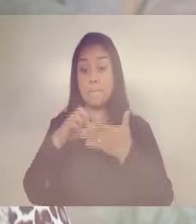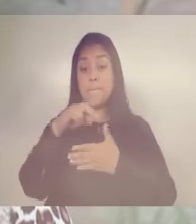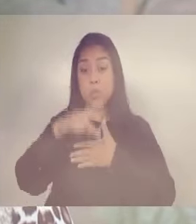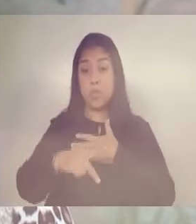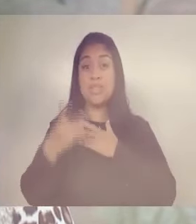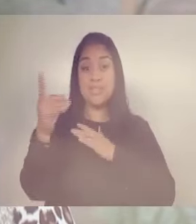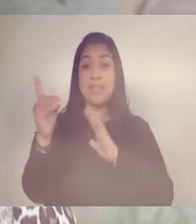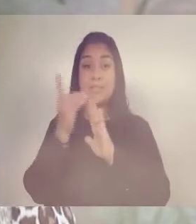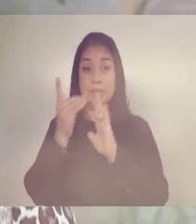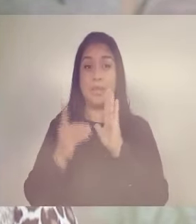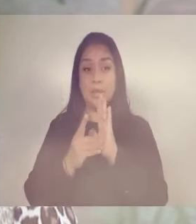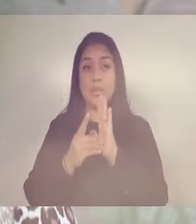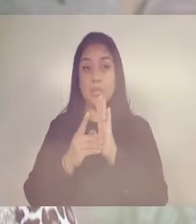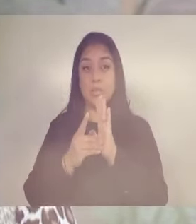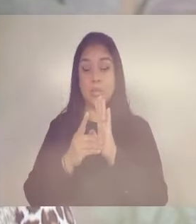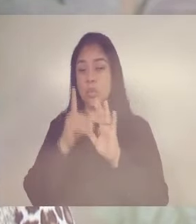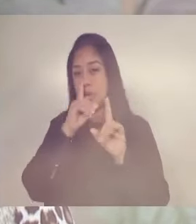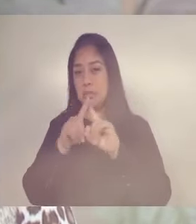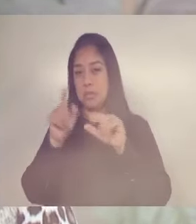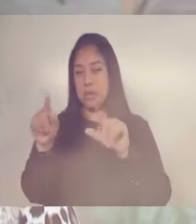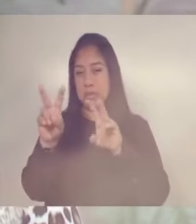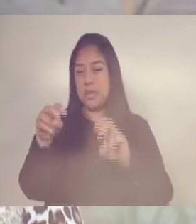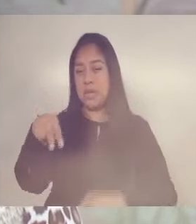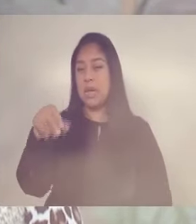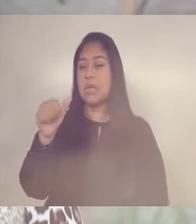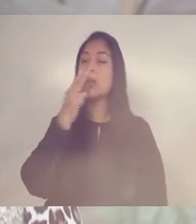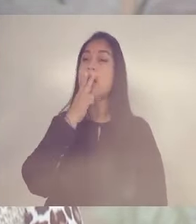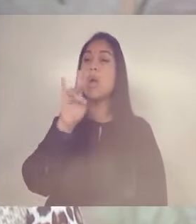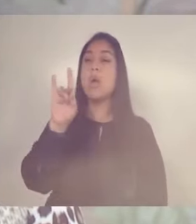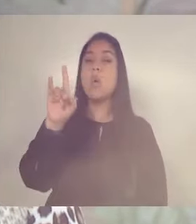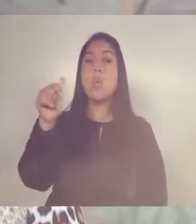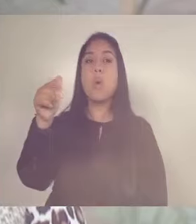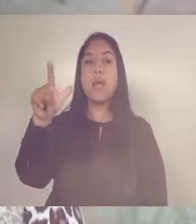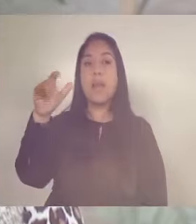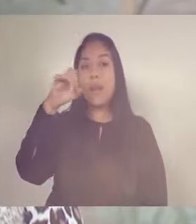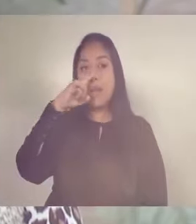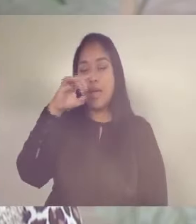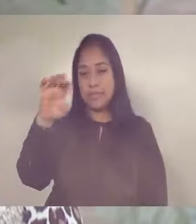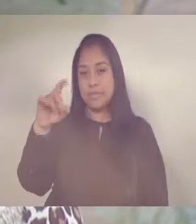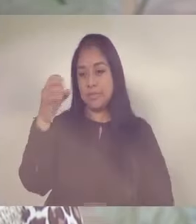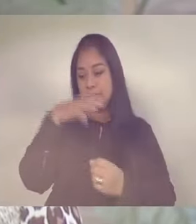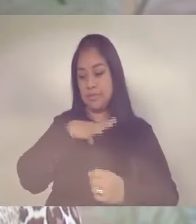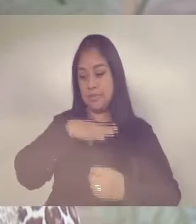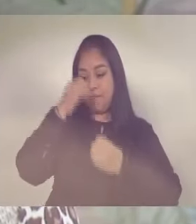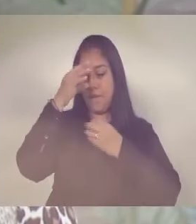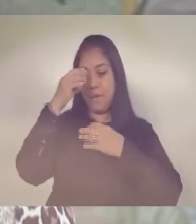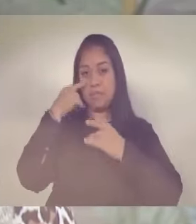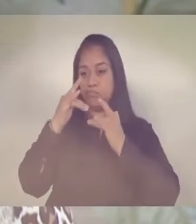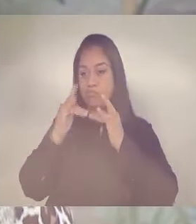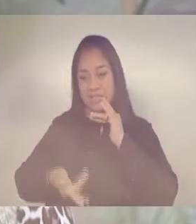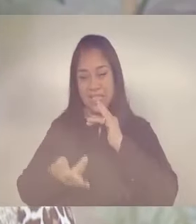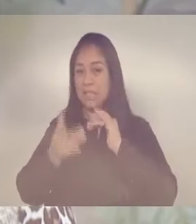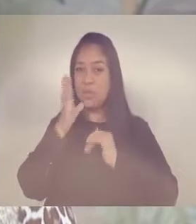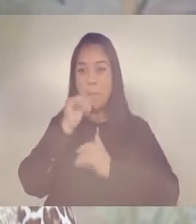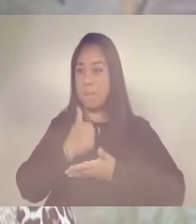proyectos de decreto, así como en el caso de Nahualate, a pesar de que tenían información que estaba dañado, no podían intervenir. ¿En